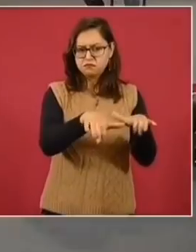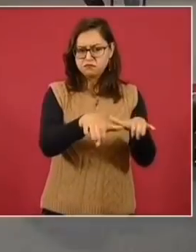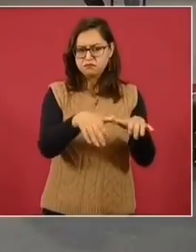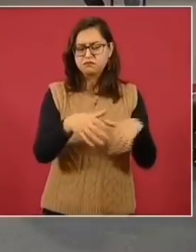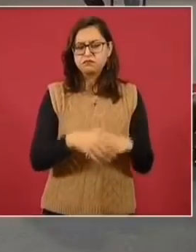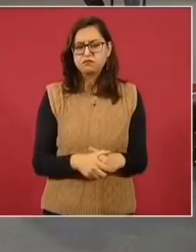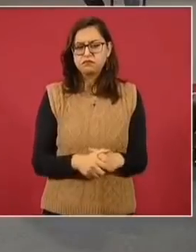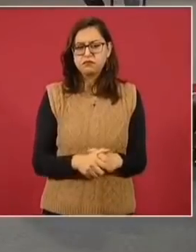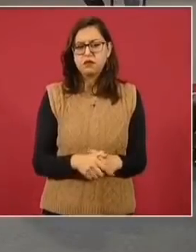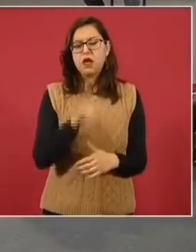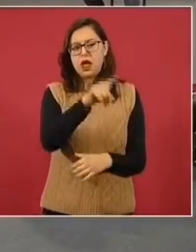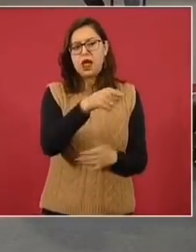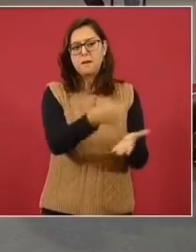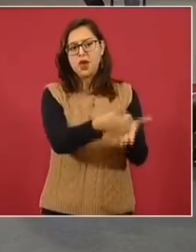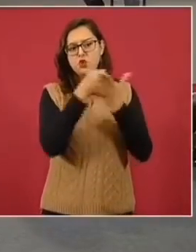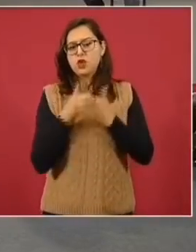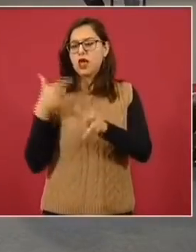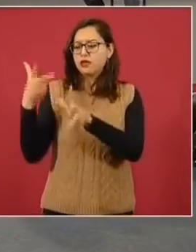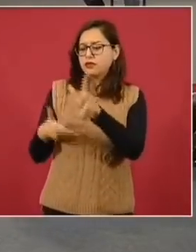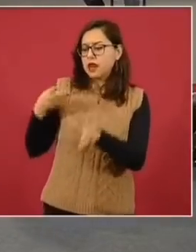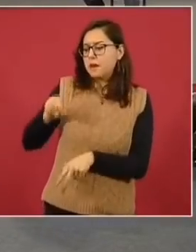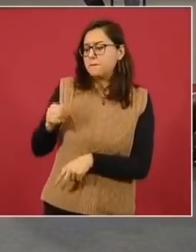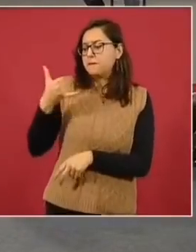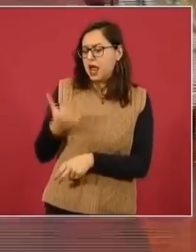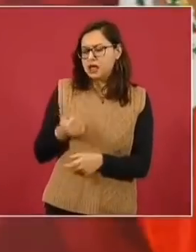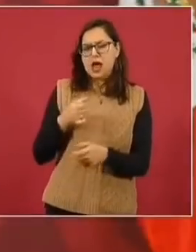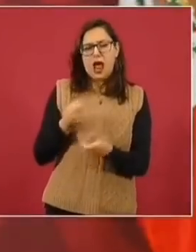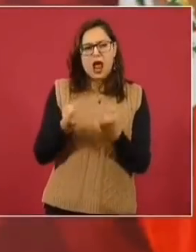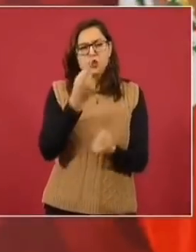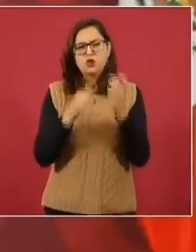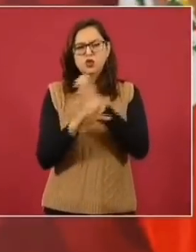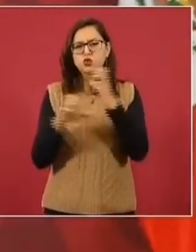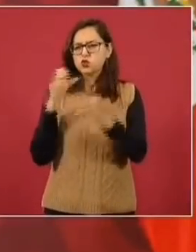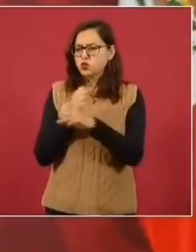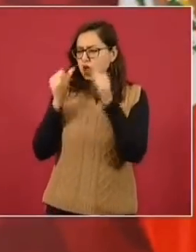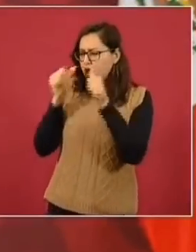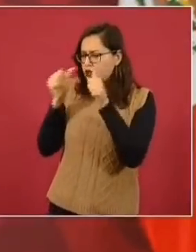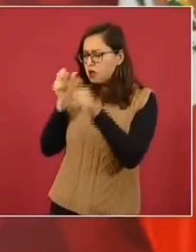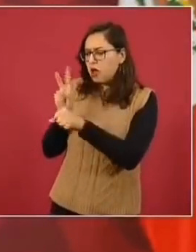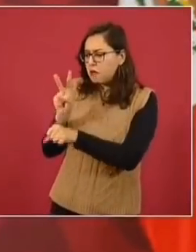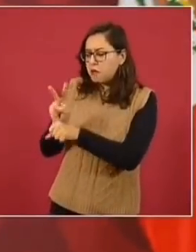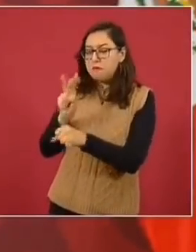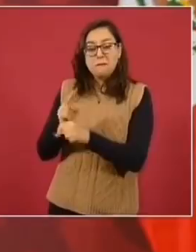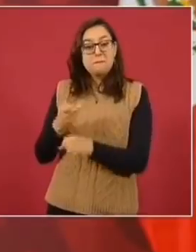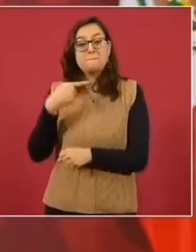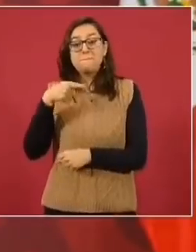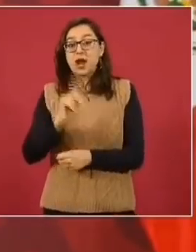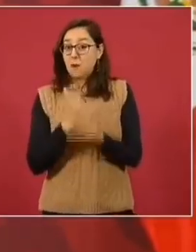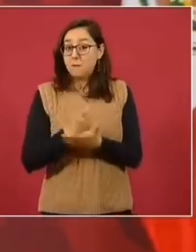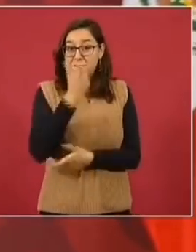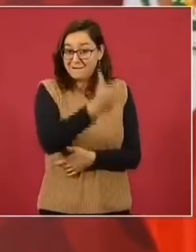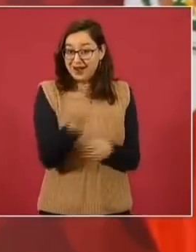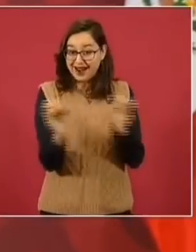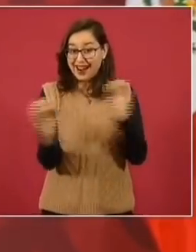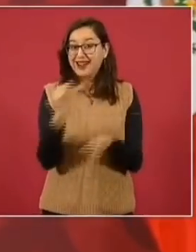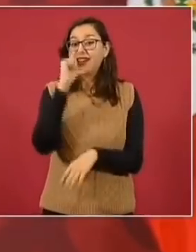-Partners. Sin embargo, al buscar sus permisos para ejercer la profesión de abogado en aquel país, es imposible encontrar el